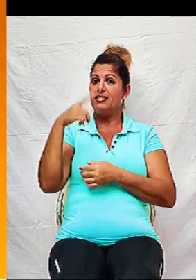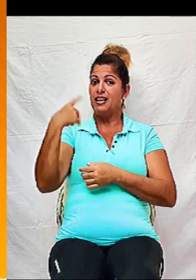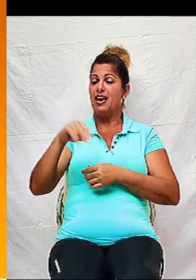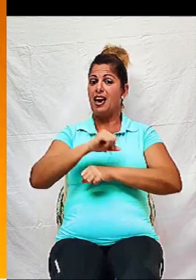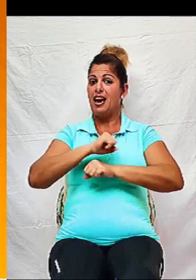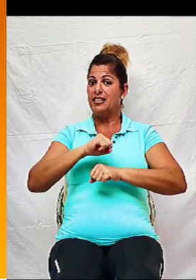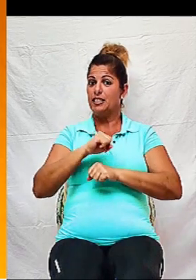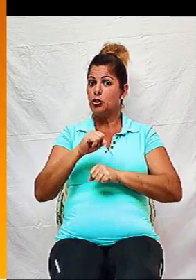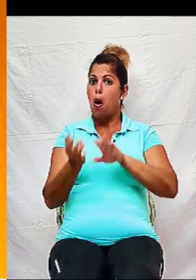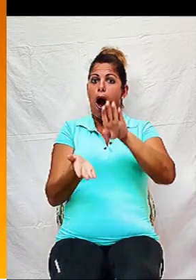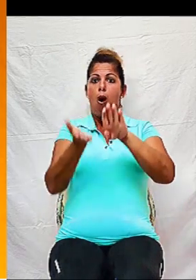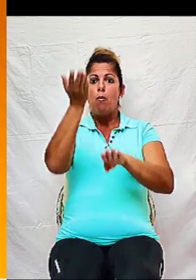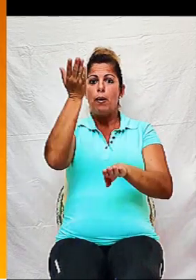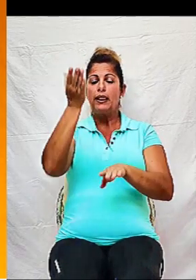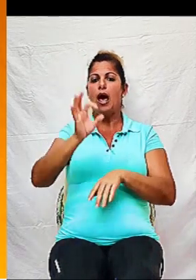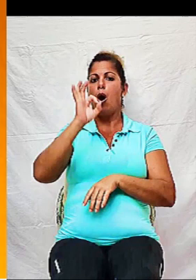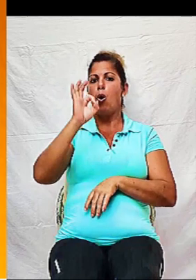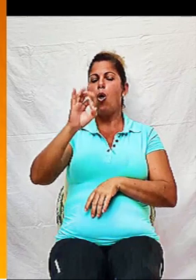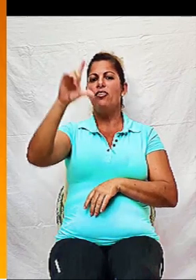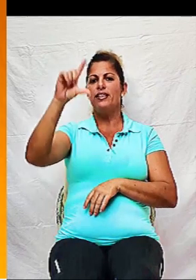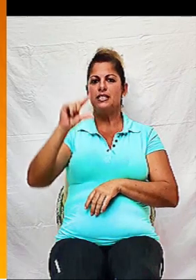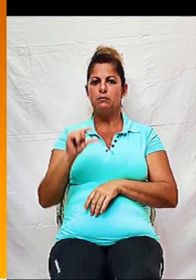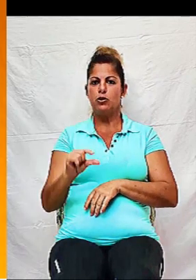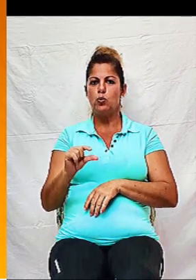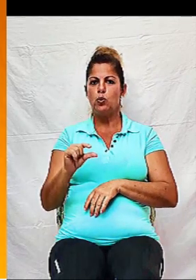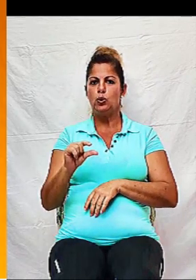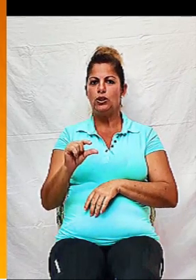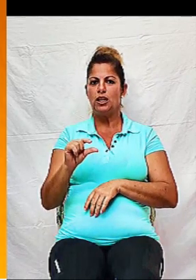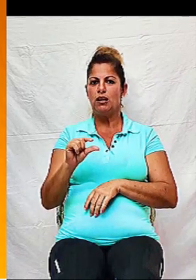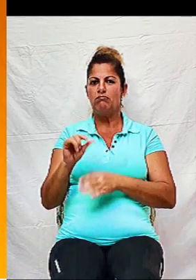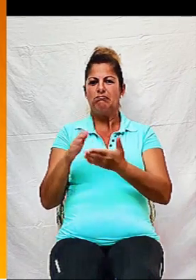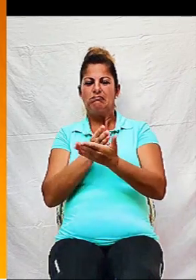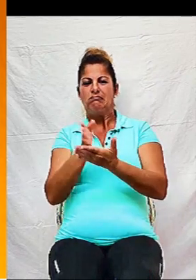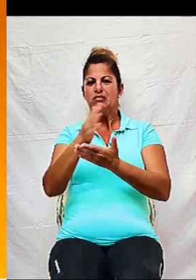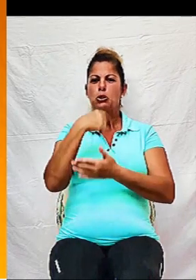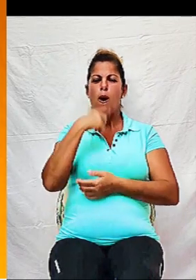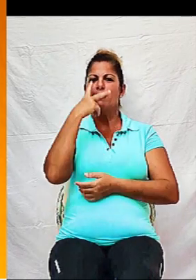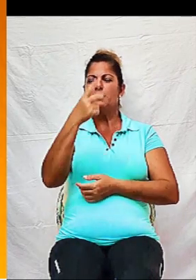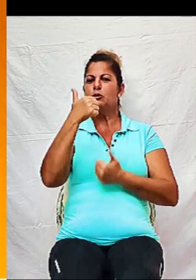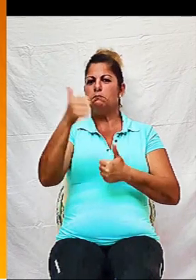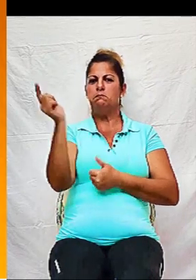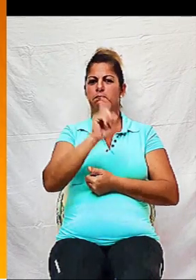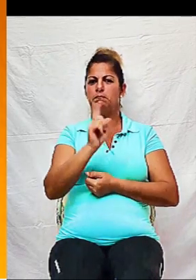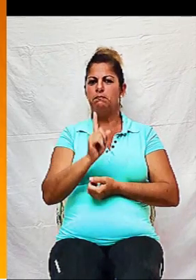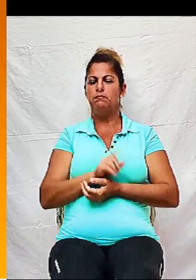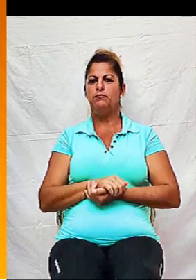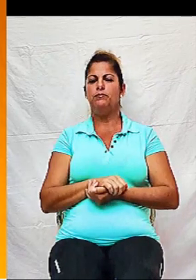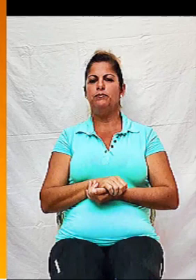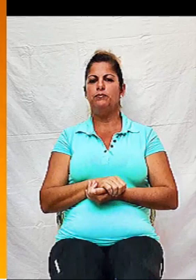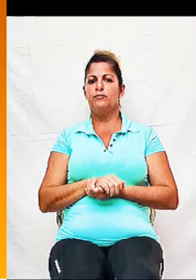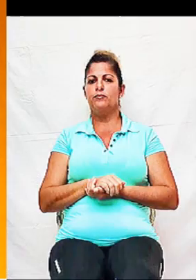¿A medida que transcurre el ejercicio, aumenta o disminuye la estabilidad de mi atención?